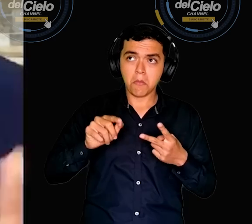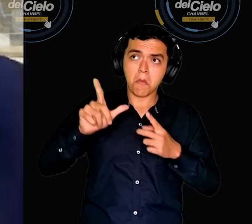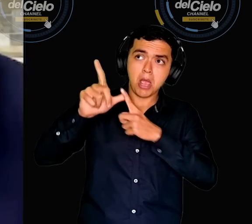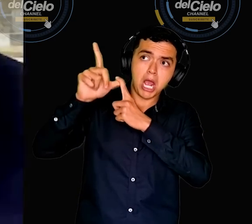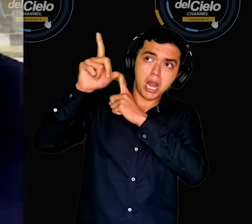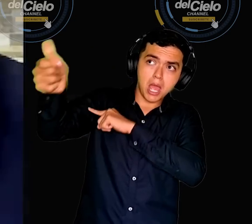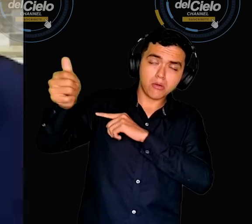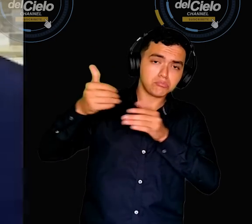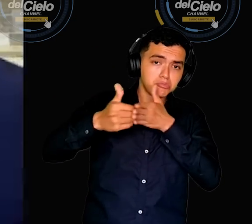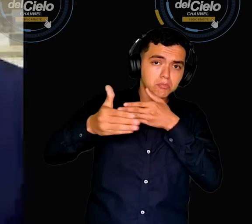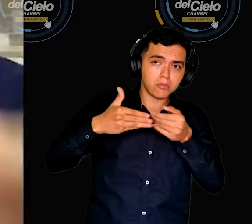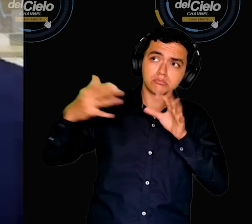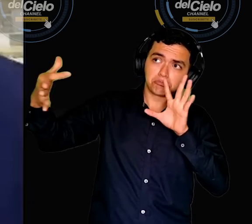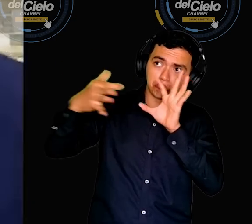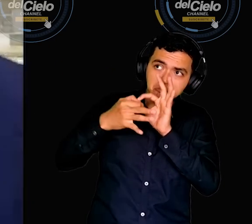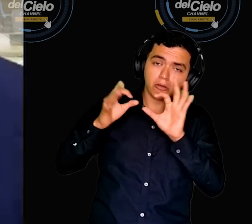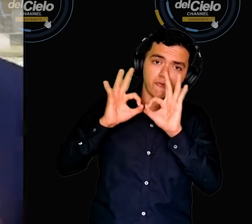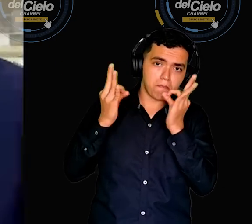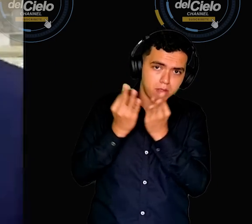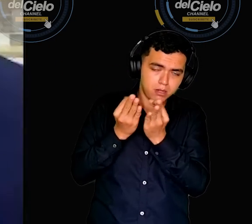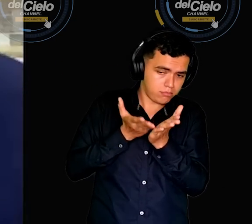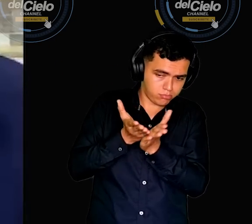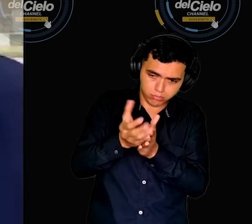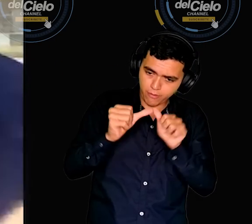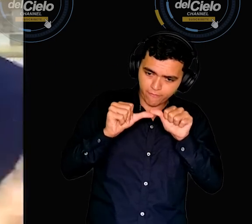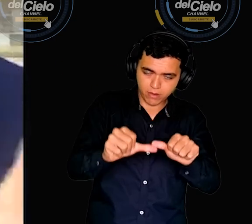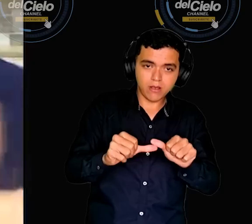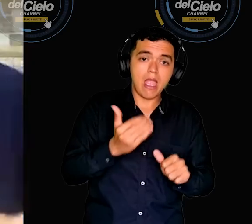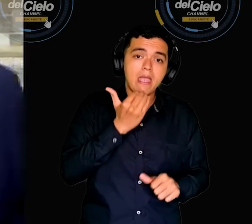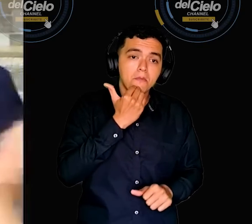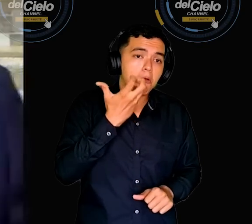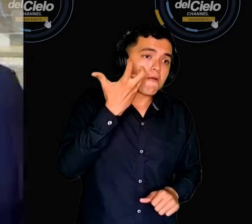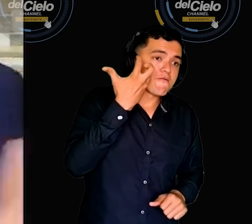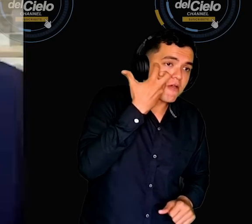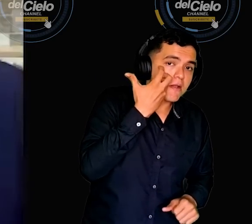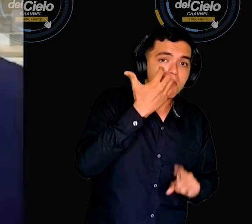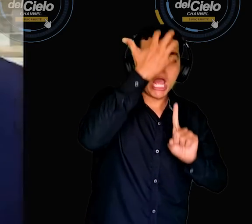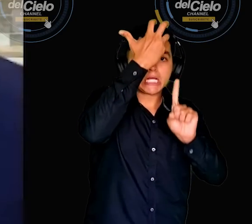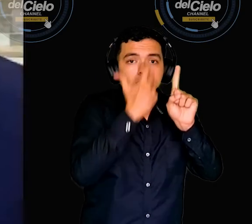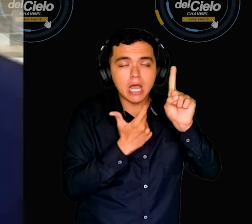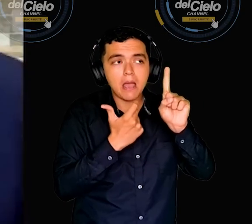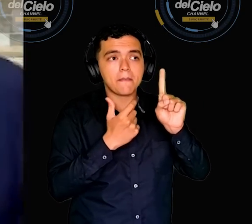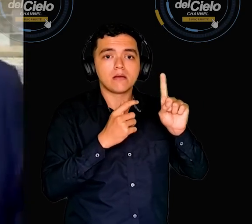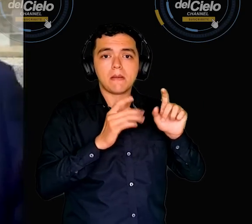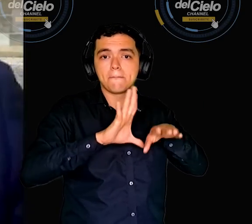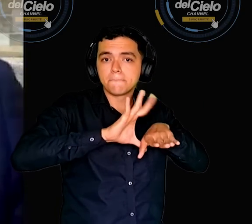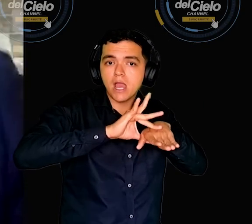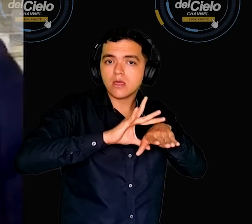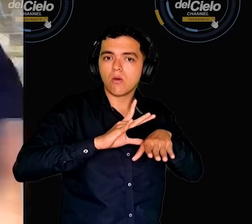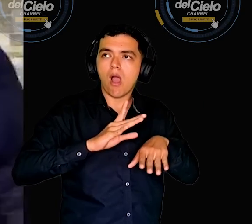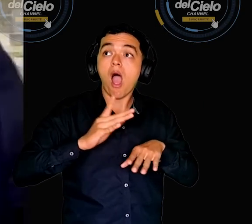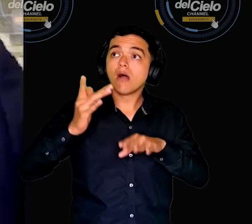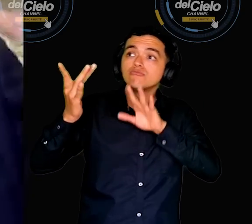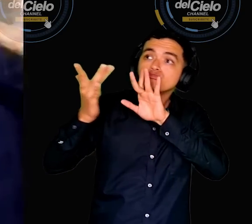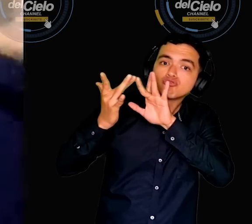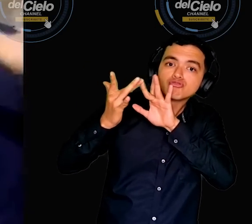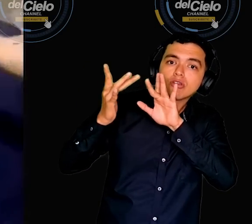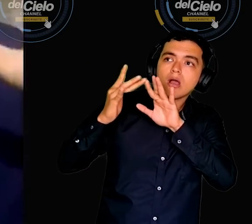un golpecito, entonces tú lo vas a criar una persona inútil. Tú tienes que aceptar esa